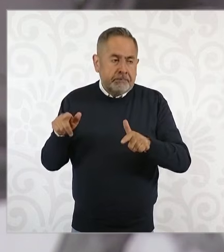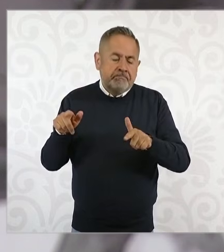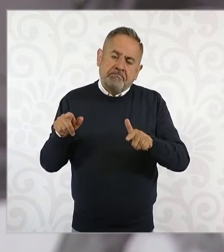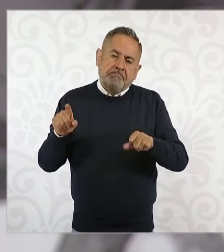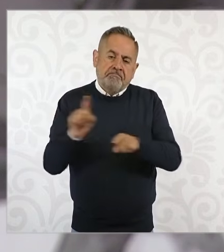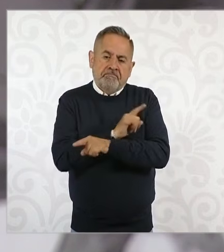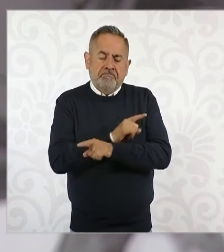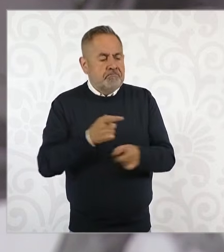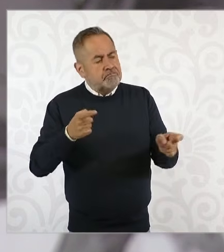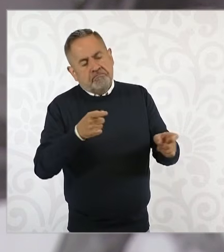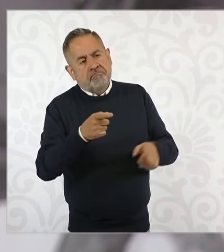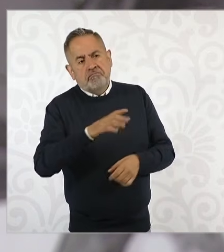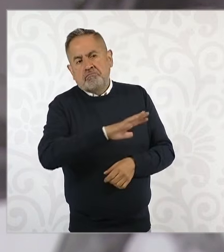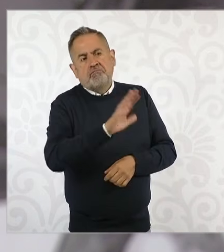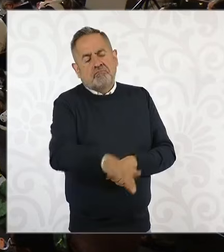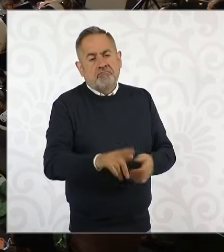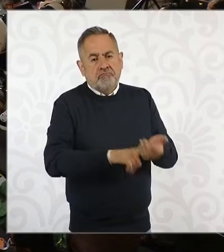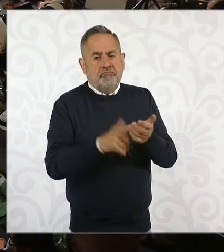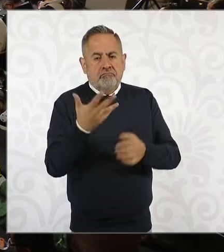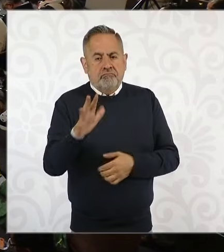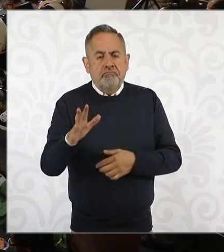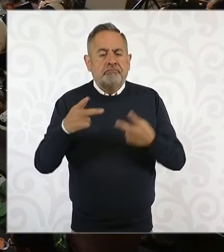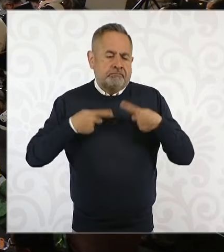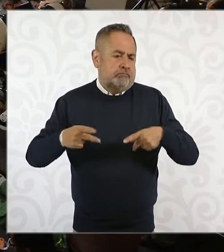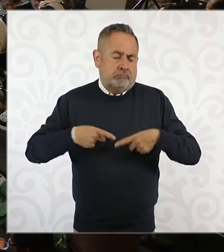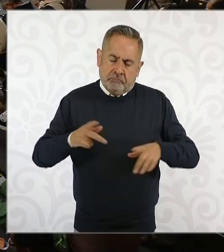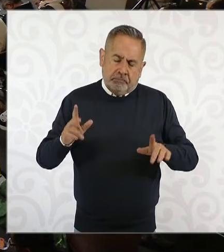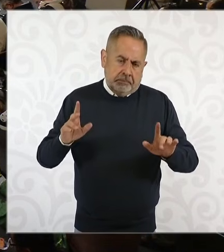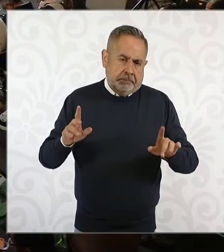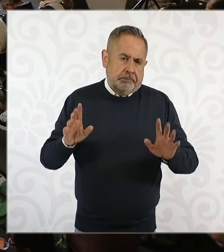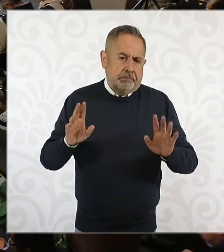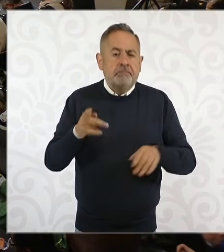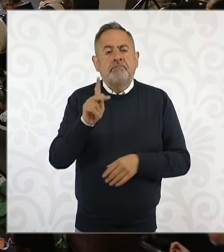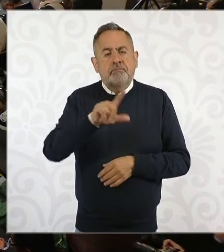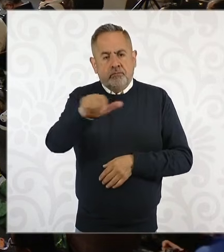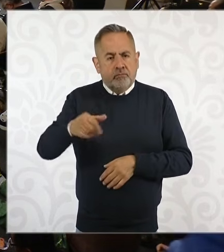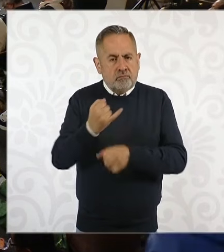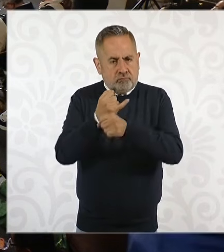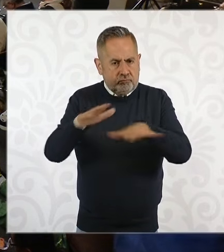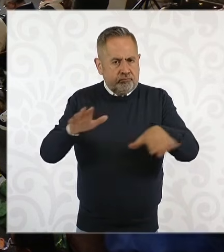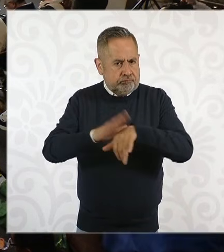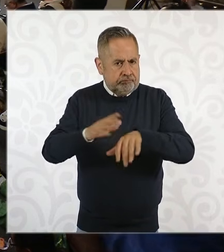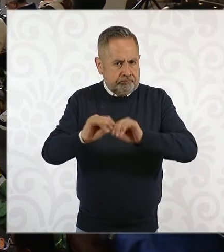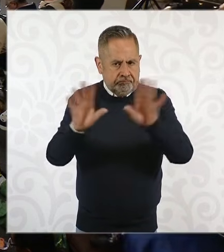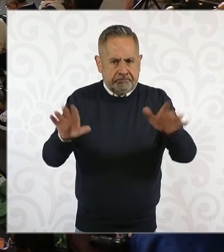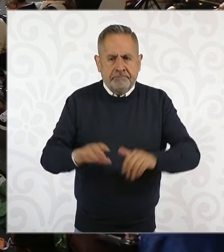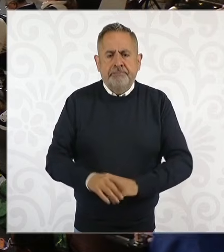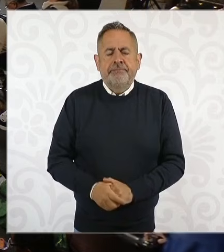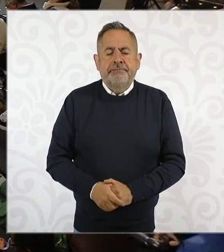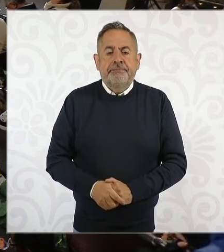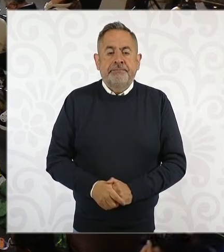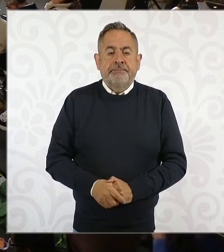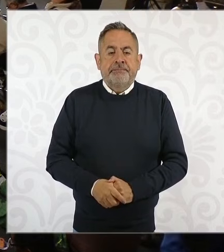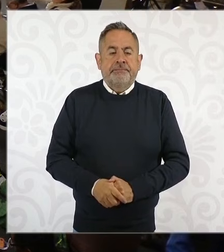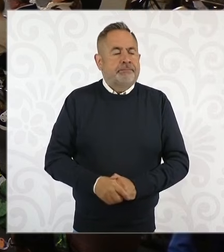que reportas. Pero informa con más detalle el Gabinete de Seguridad. Muchas gracias, presidente.